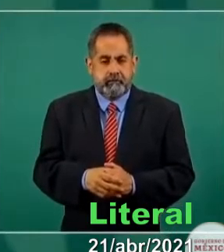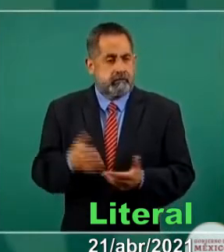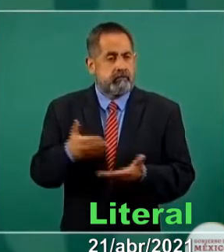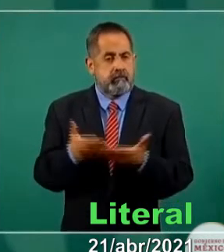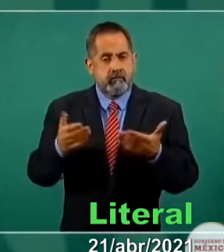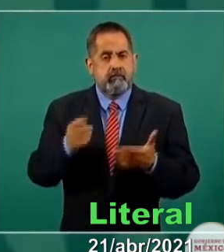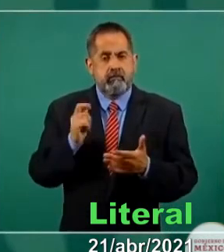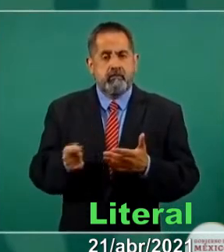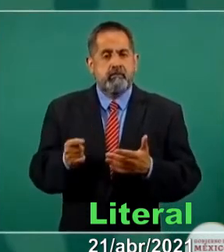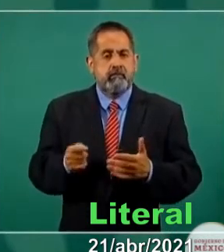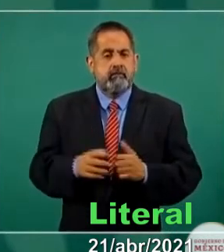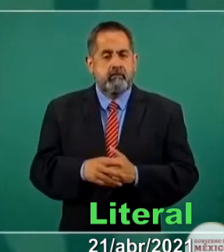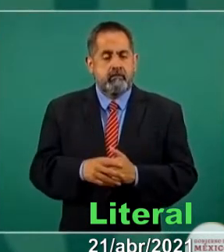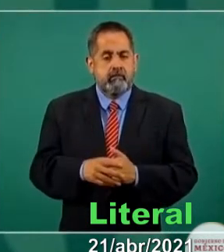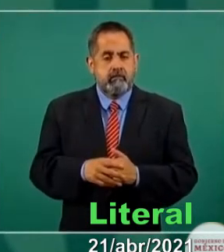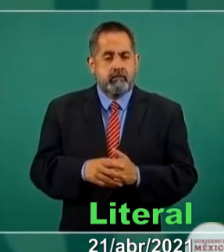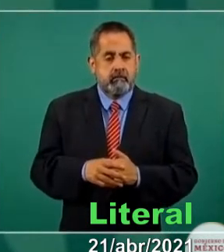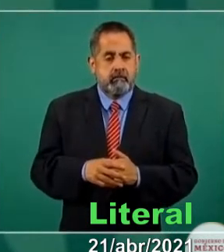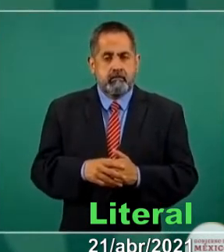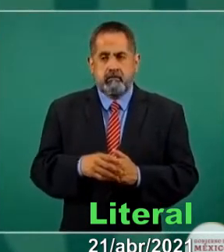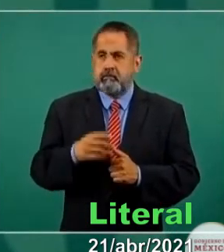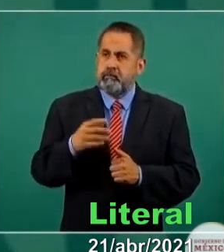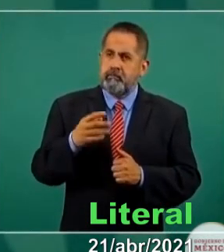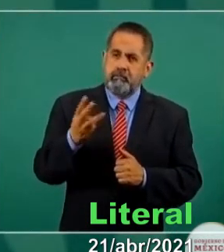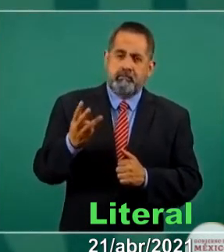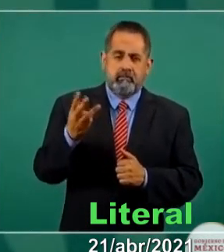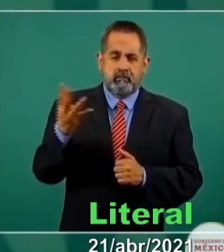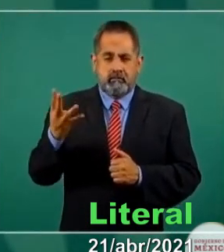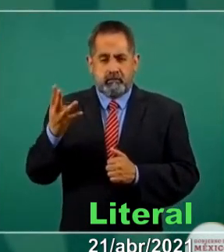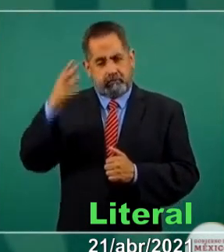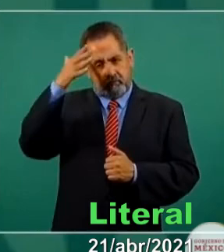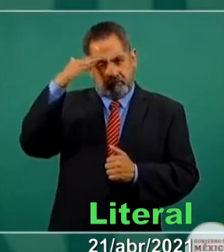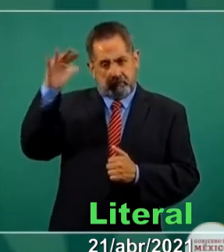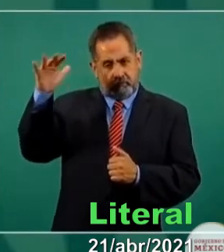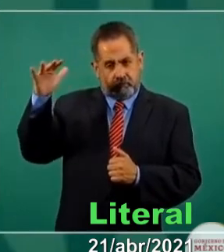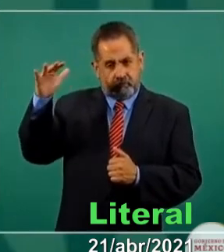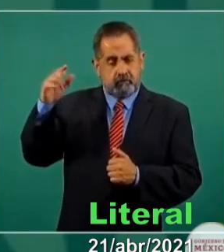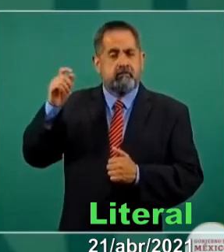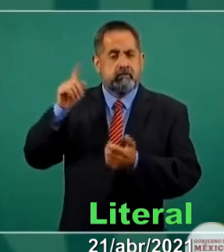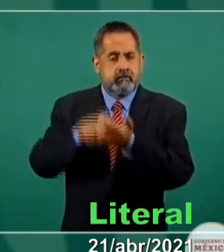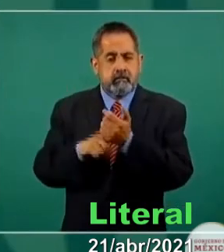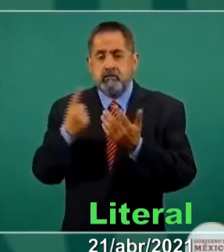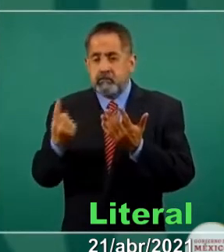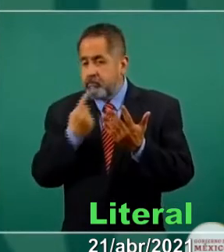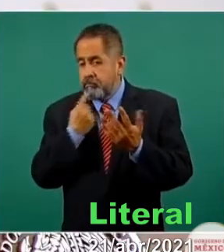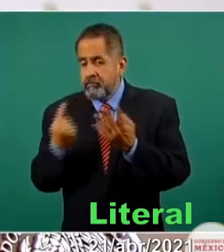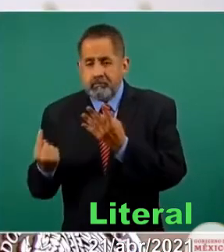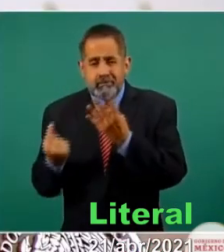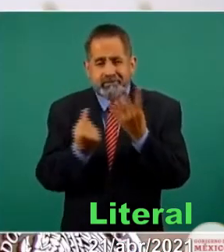ahora por cada 3, 4 adultos, un menor.